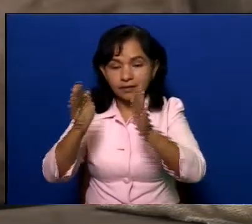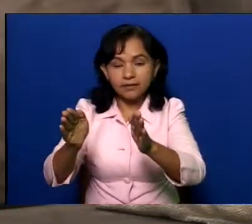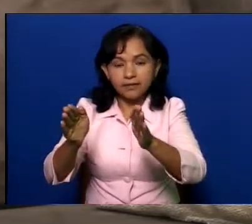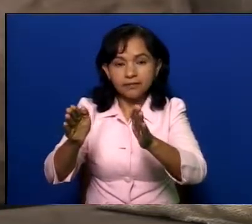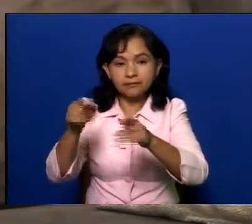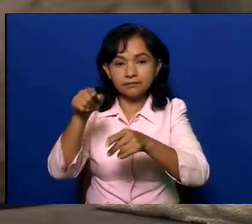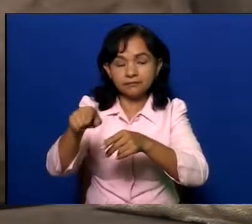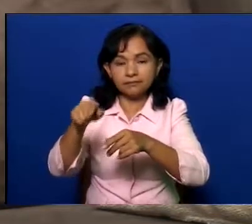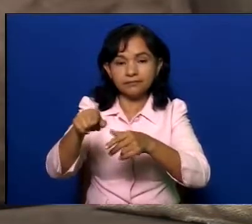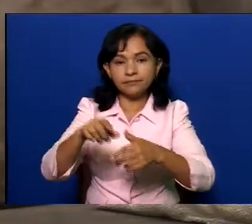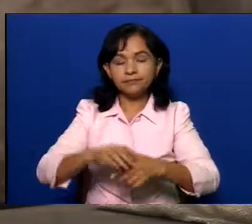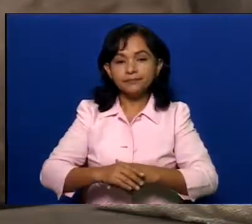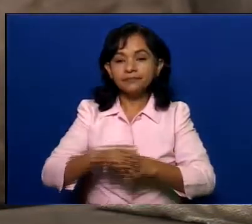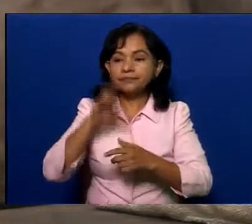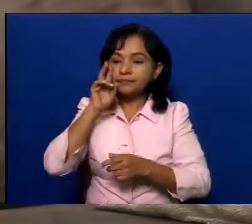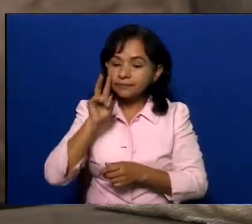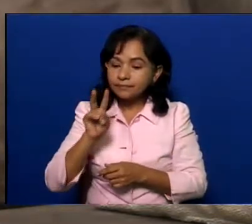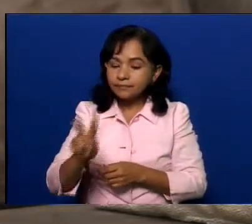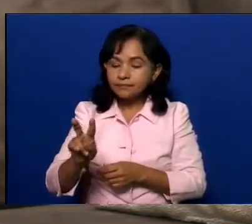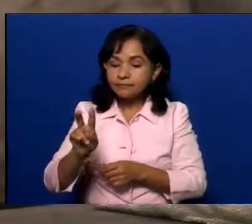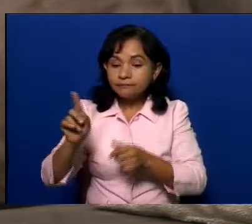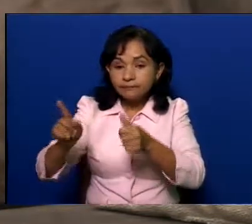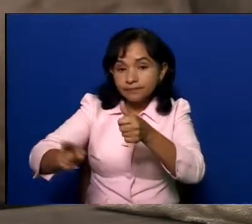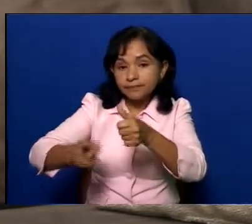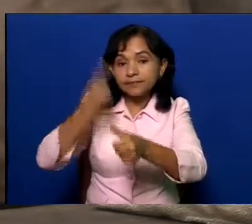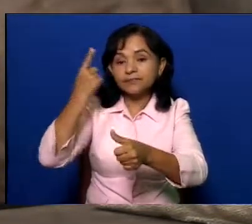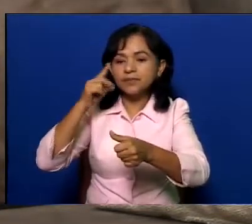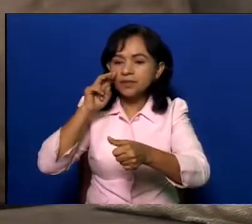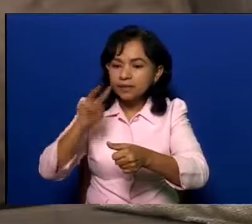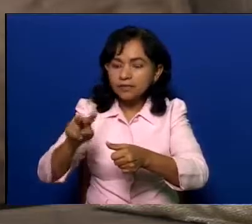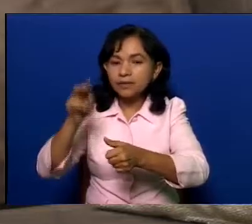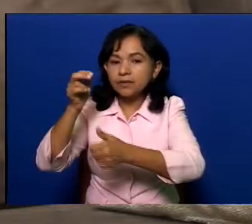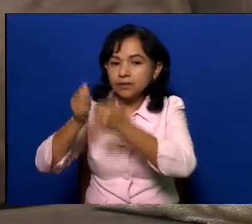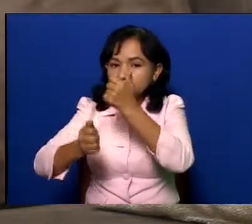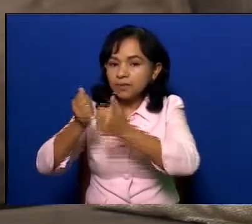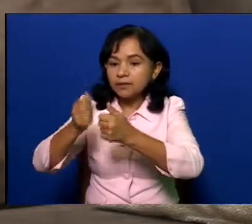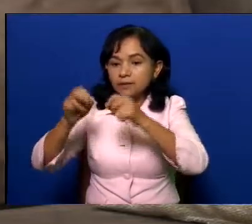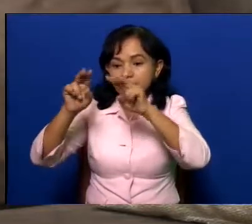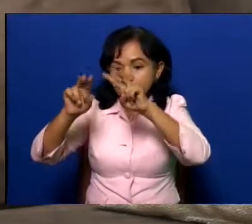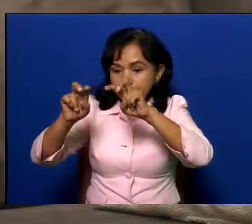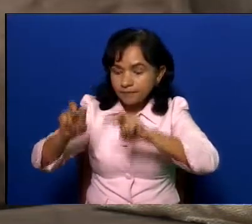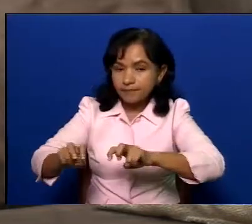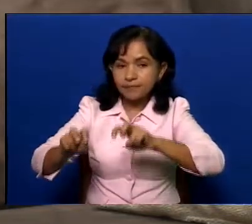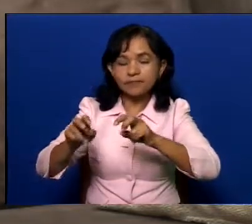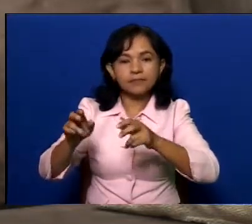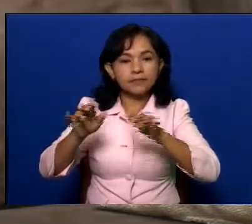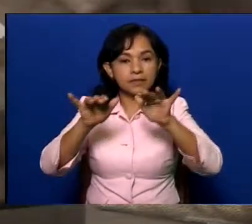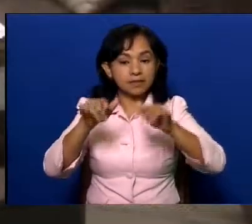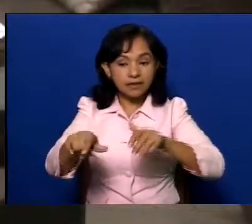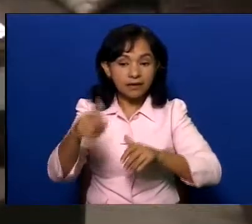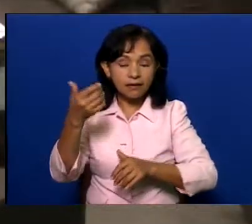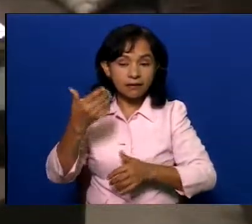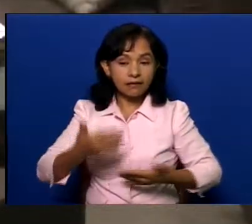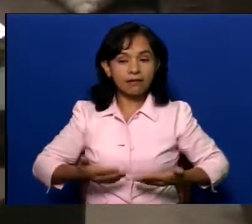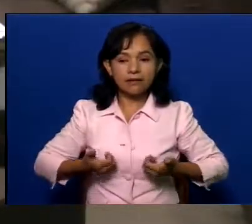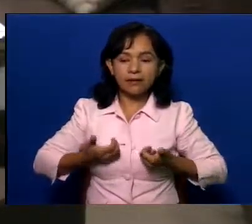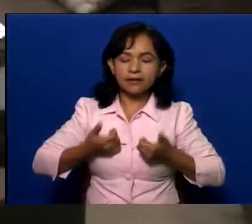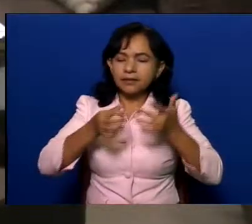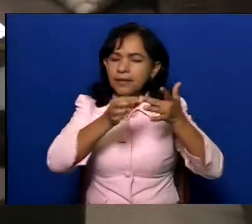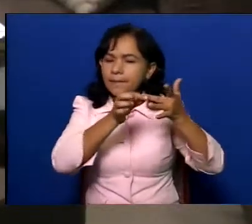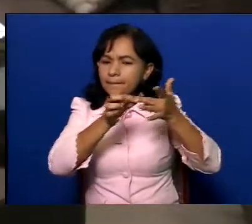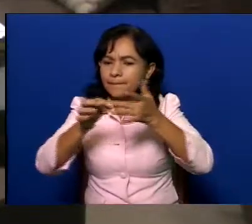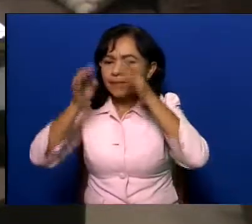debe asegurar en toda la red de servicios. Bueno, diputada, nos vamos a un corte. Cuando regresemos, vamos a estar comentando,